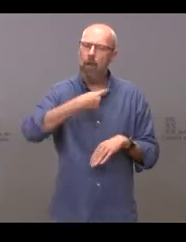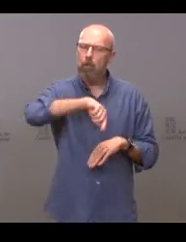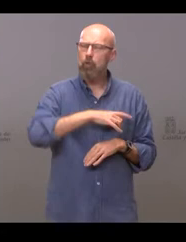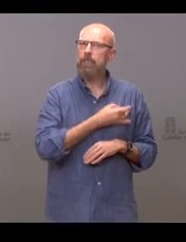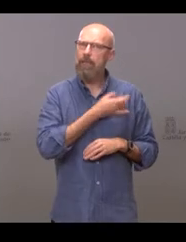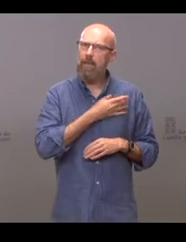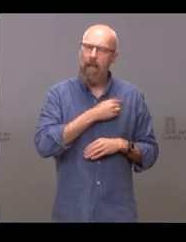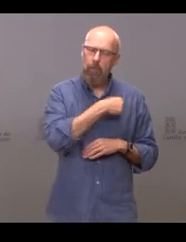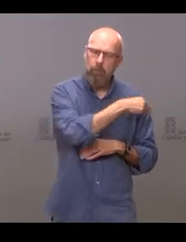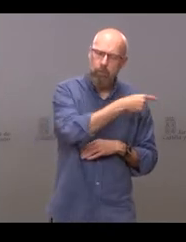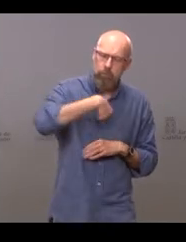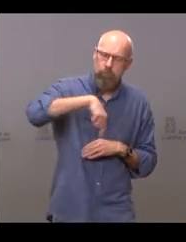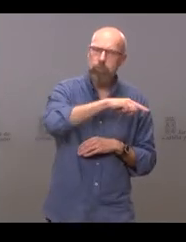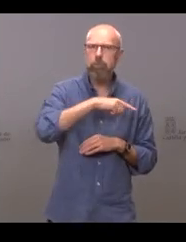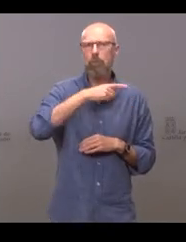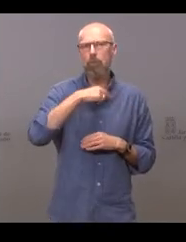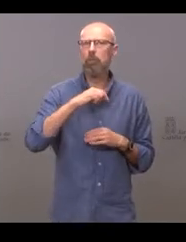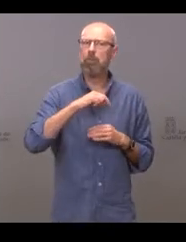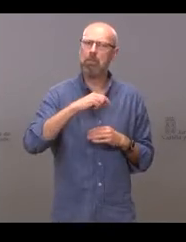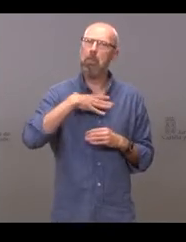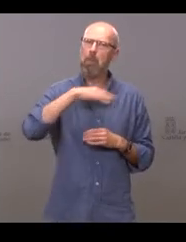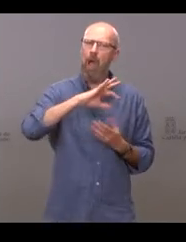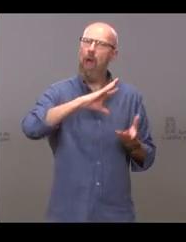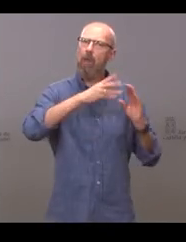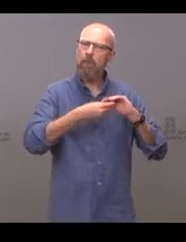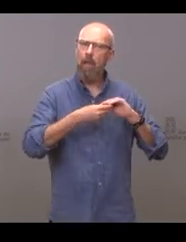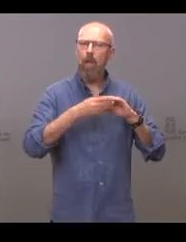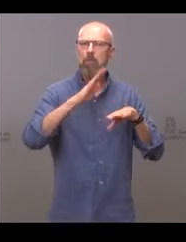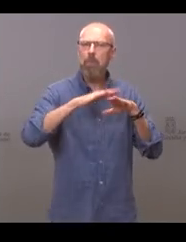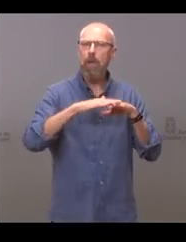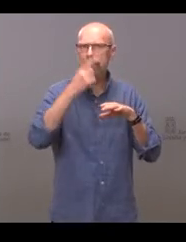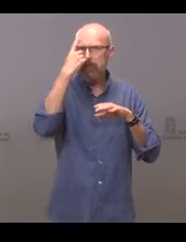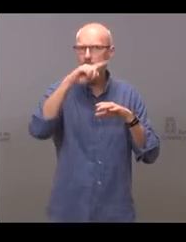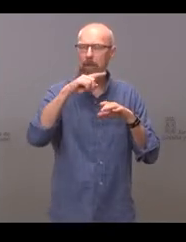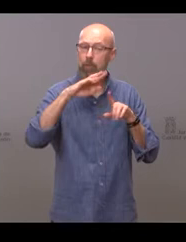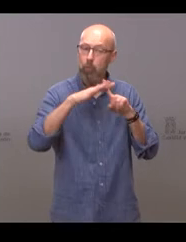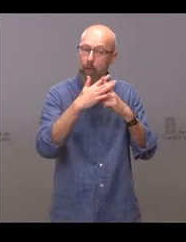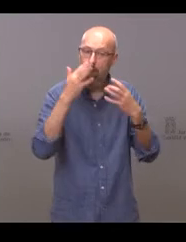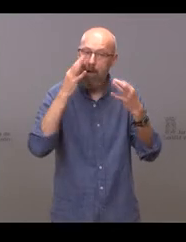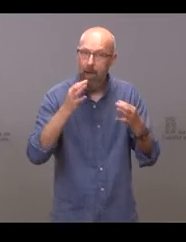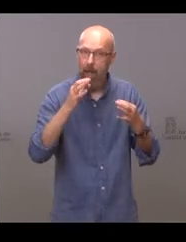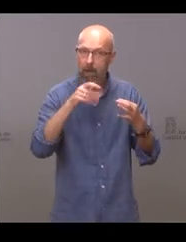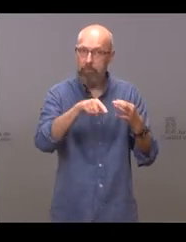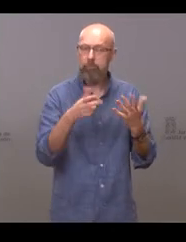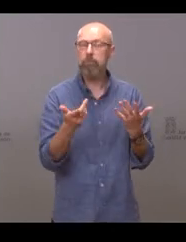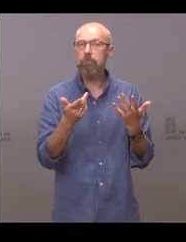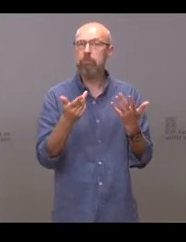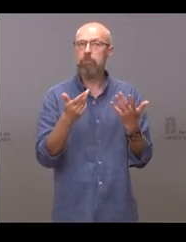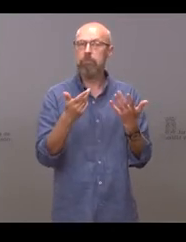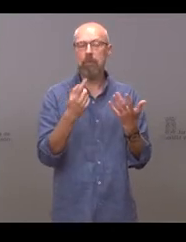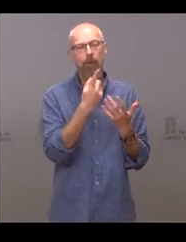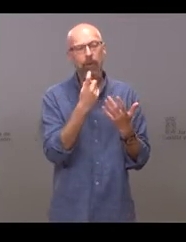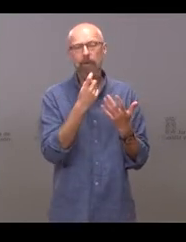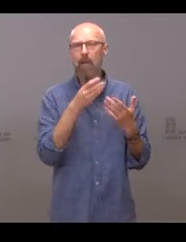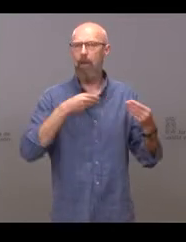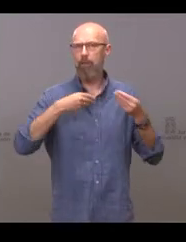la capacidad de adaptación suficiente para saber que esta nueva realidad estos nuevos tiempos requerían una cierta